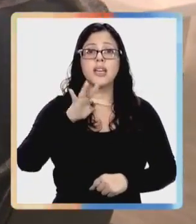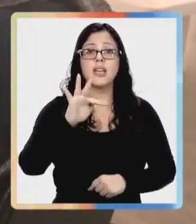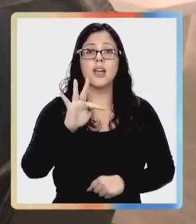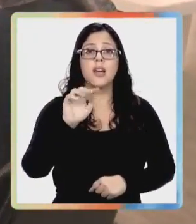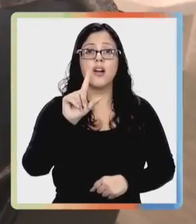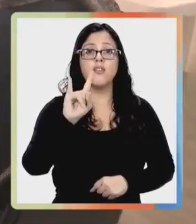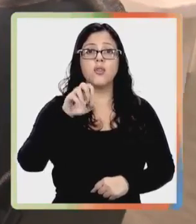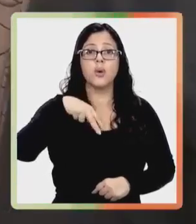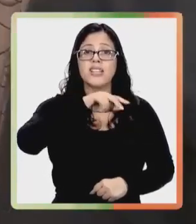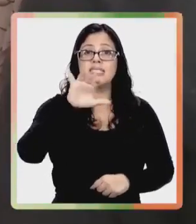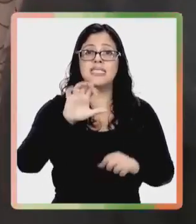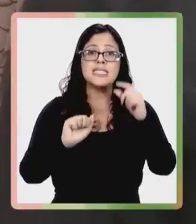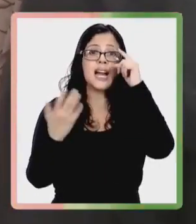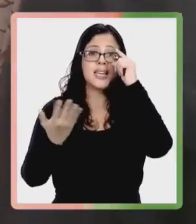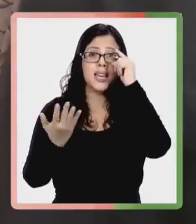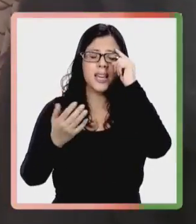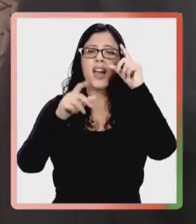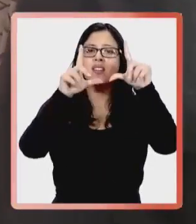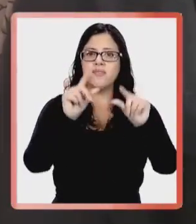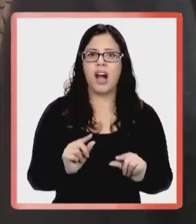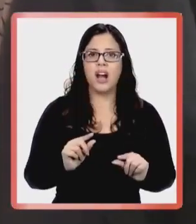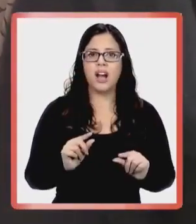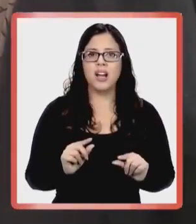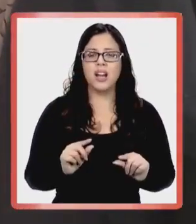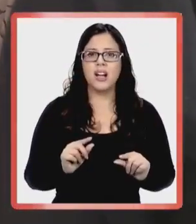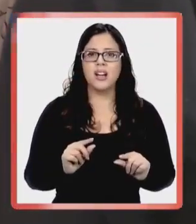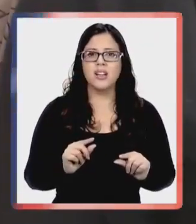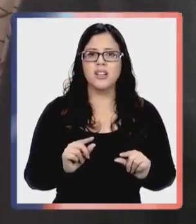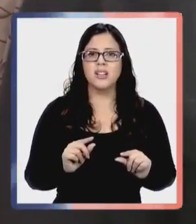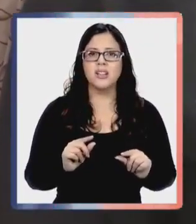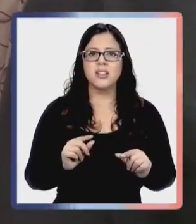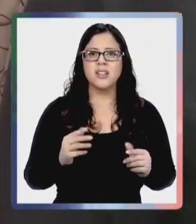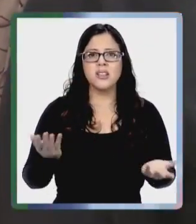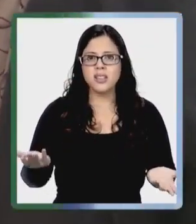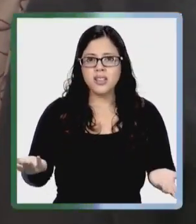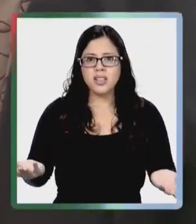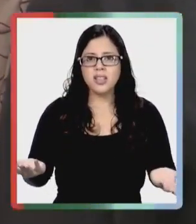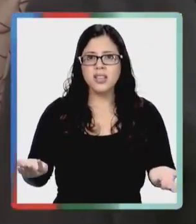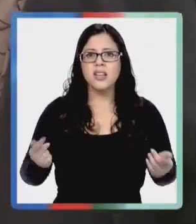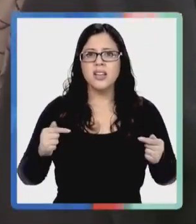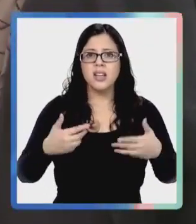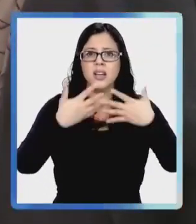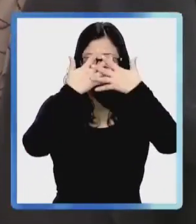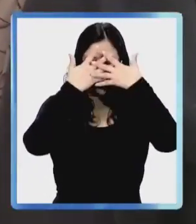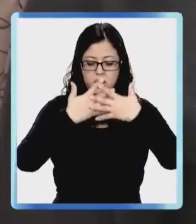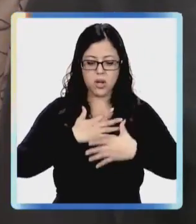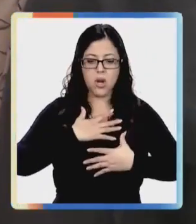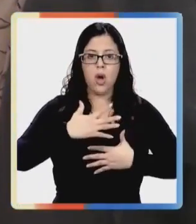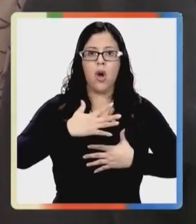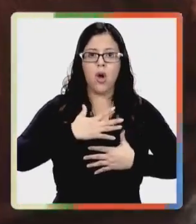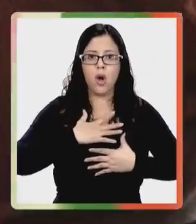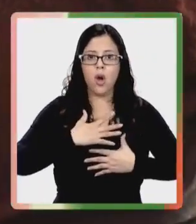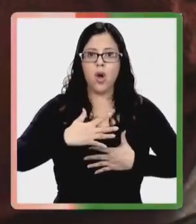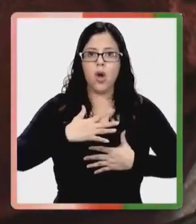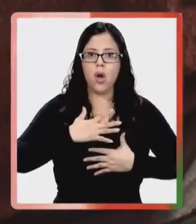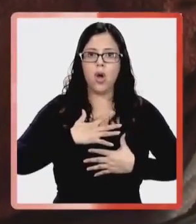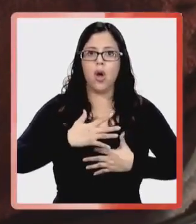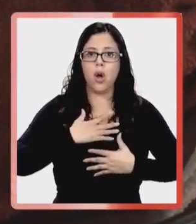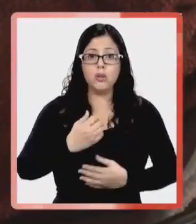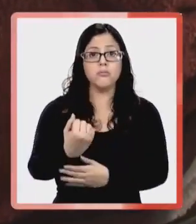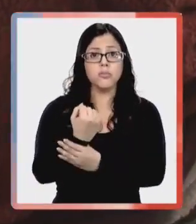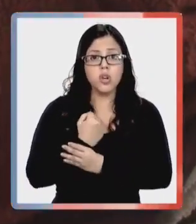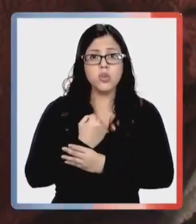la influenza ha sido baja este año. Tercero, no provocar que nuestro aparato respiratorio esté